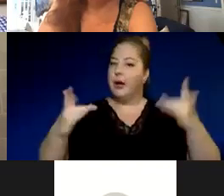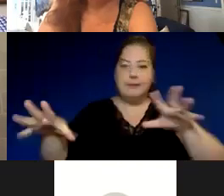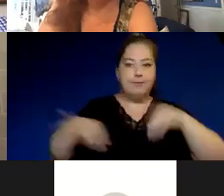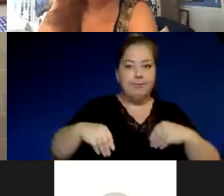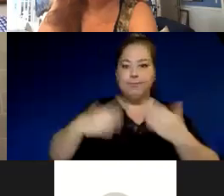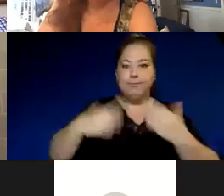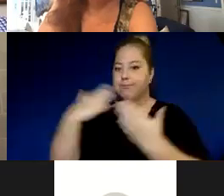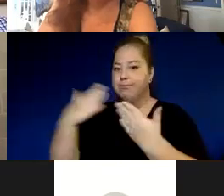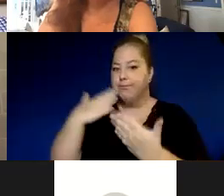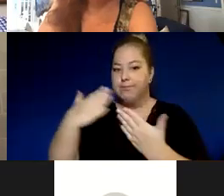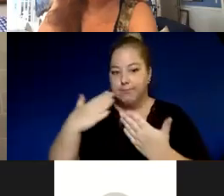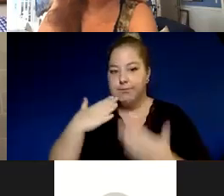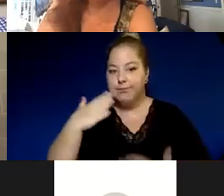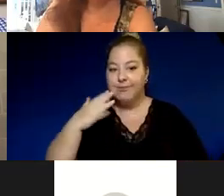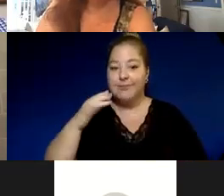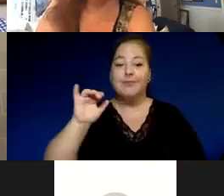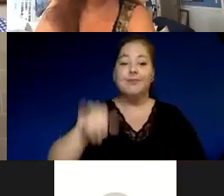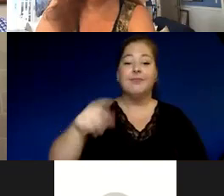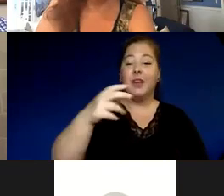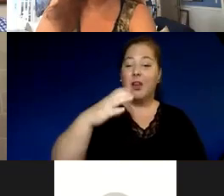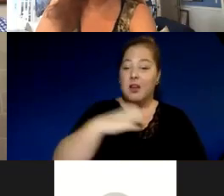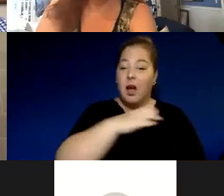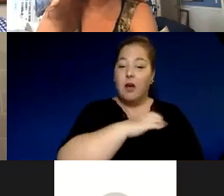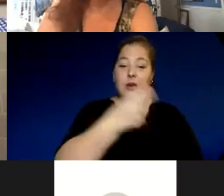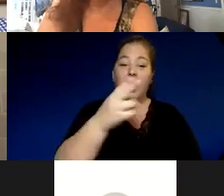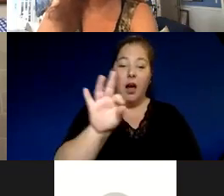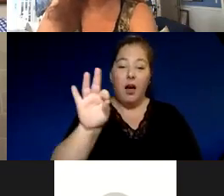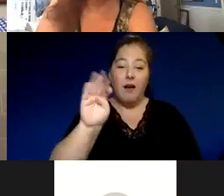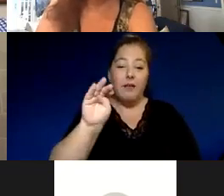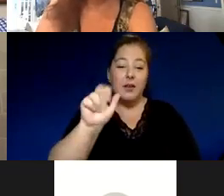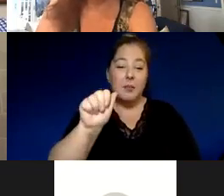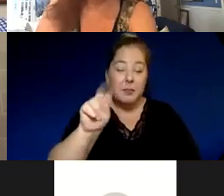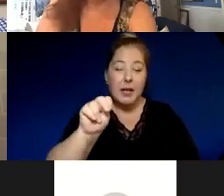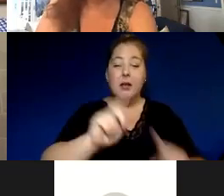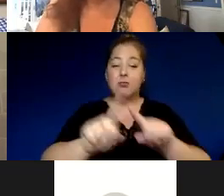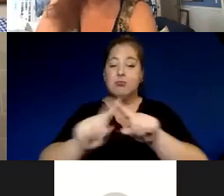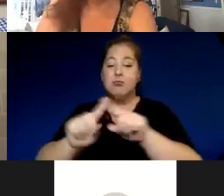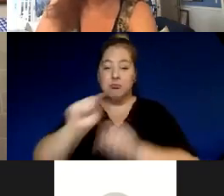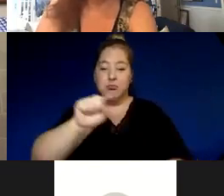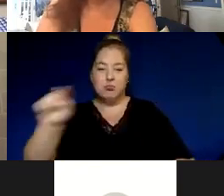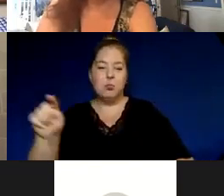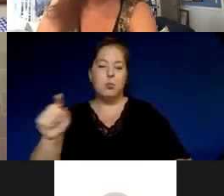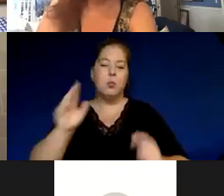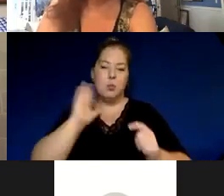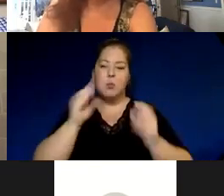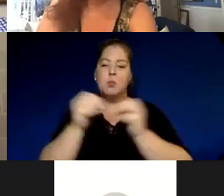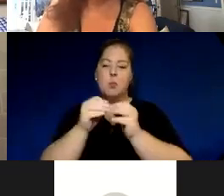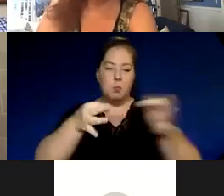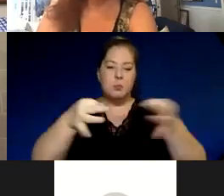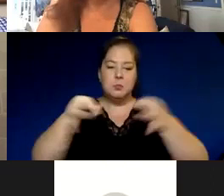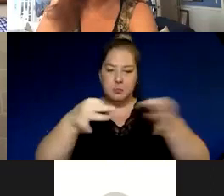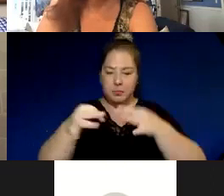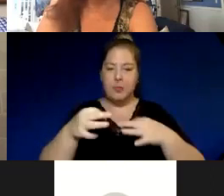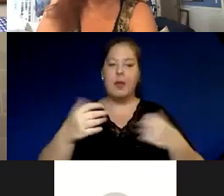también una carta que el senador Hoffman envió también. Entonces, pues ahora en eso se